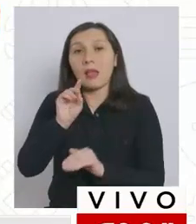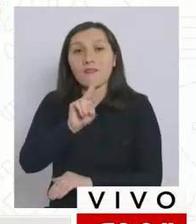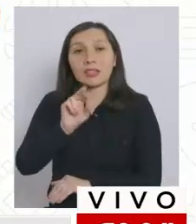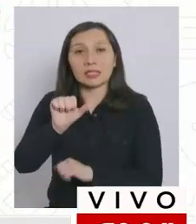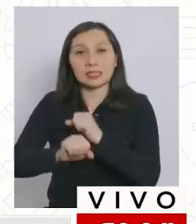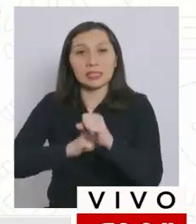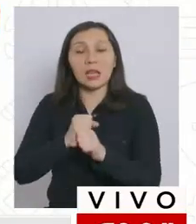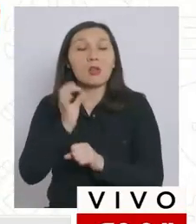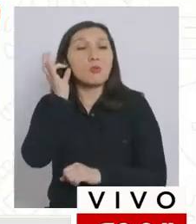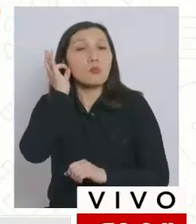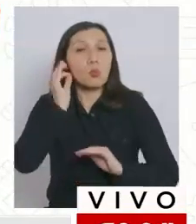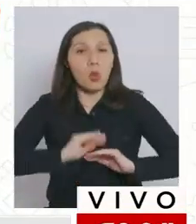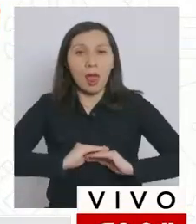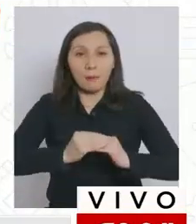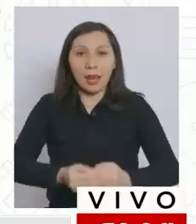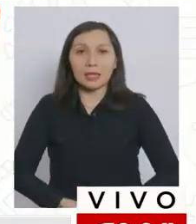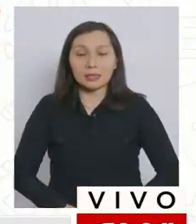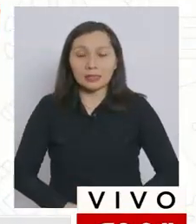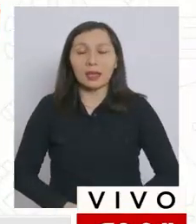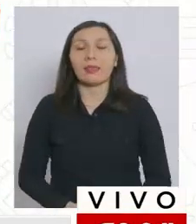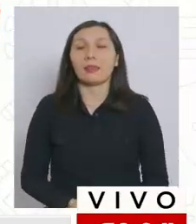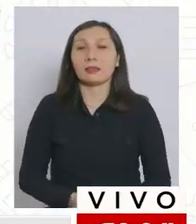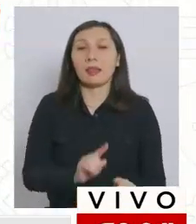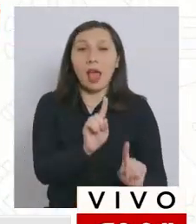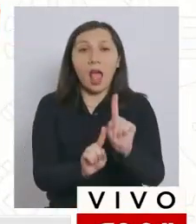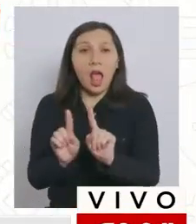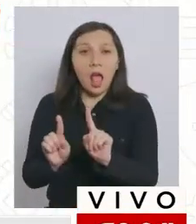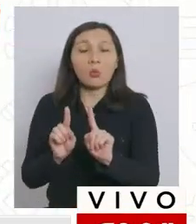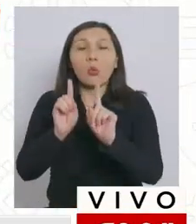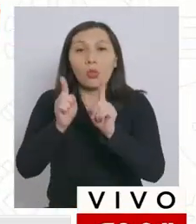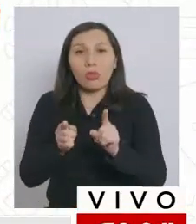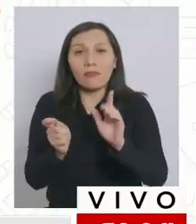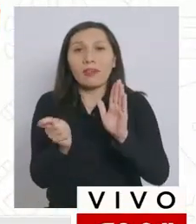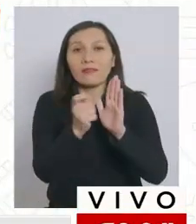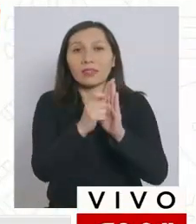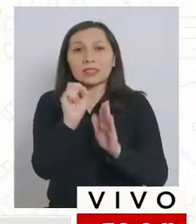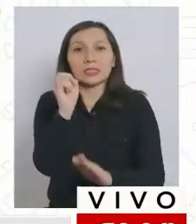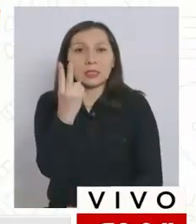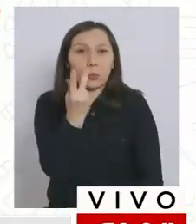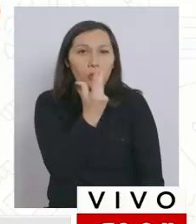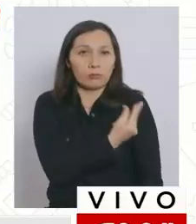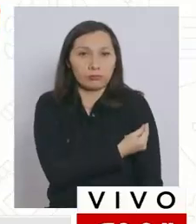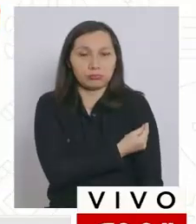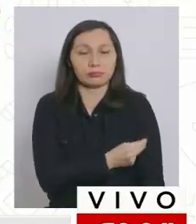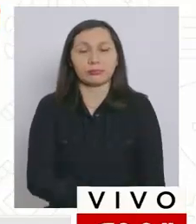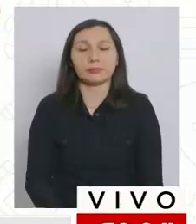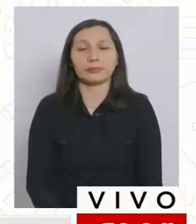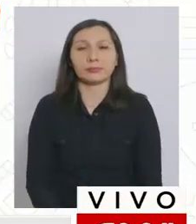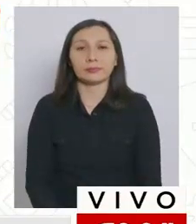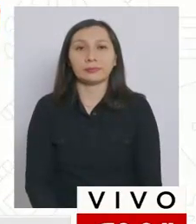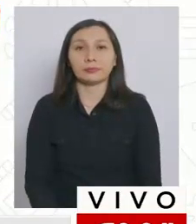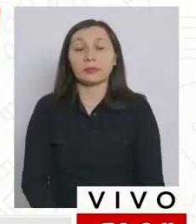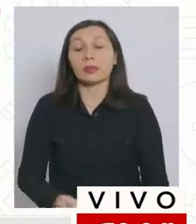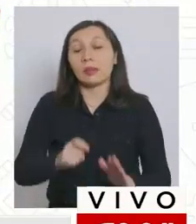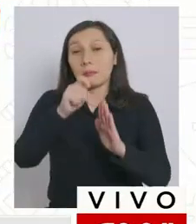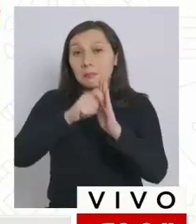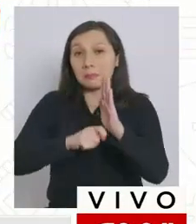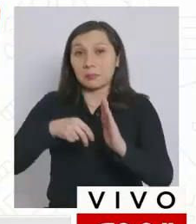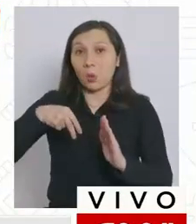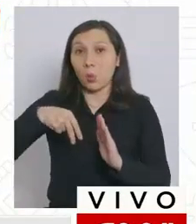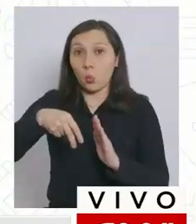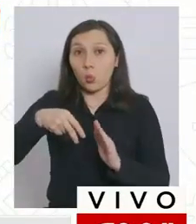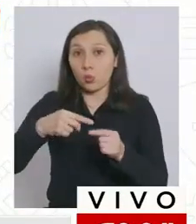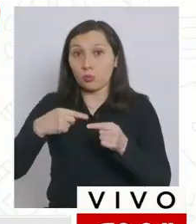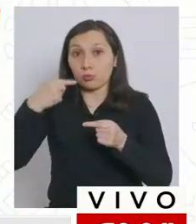a las mujeres embarazadas y aquello que les corresponda la segunda 2 y durante el mes de junio